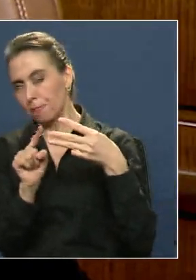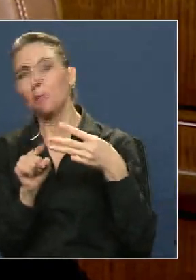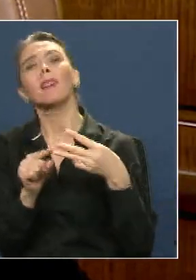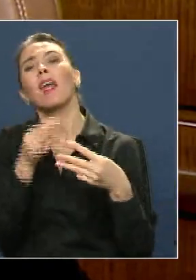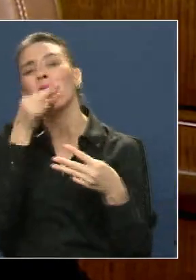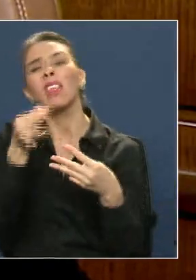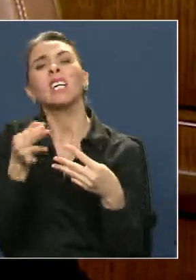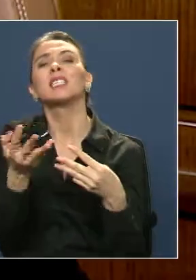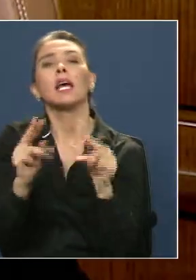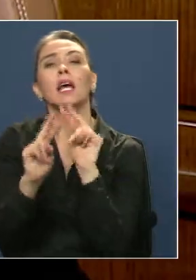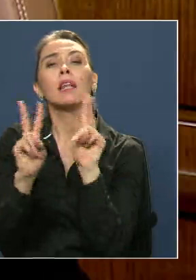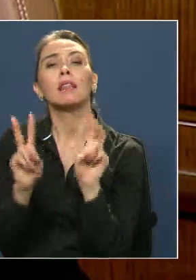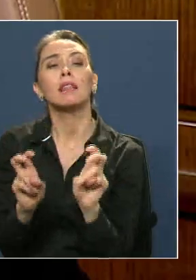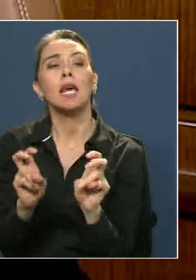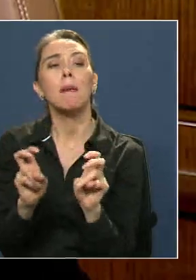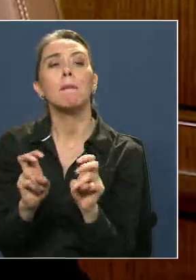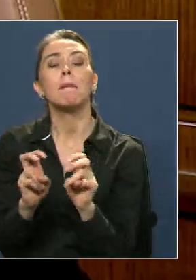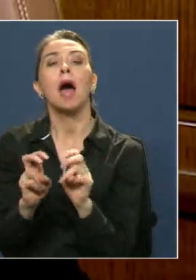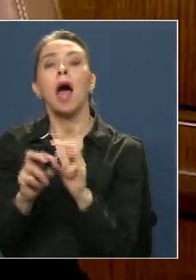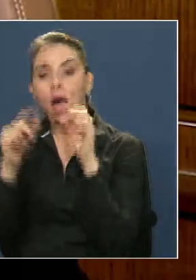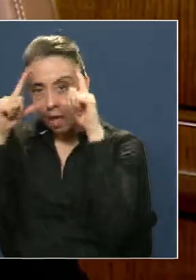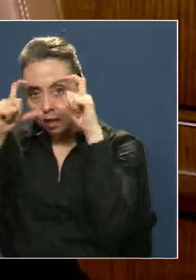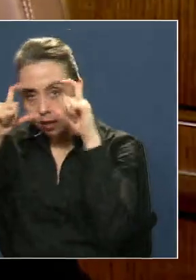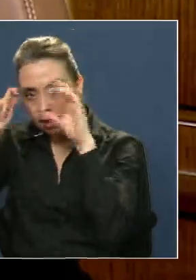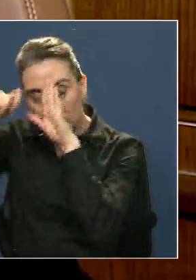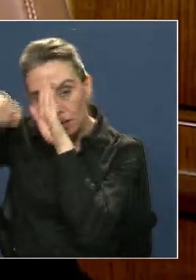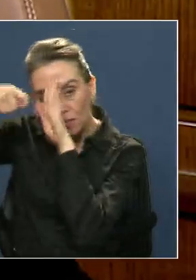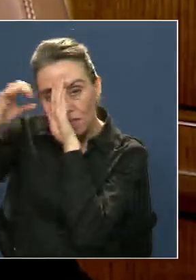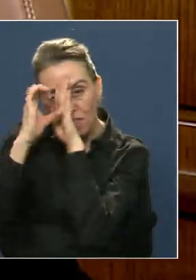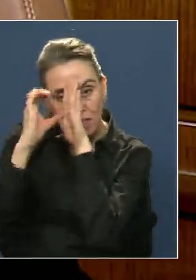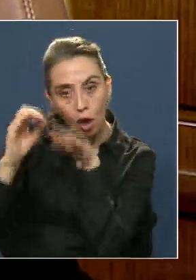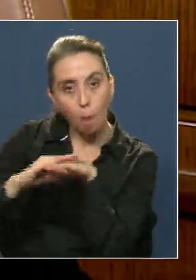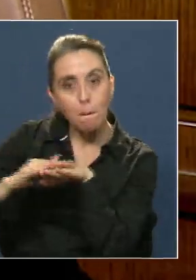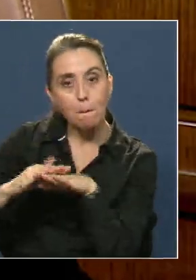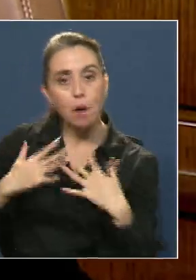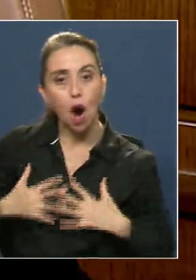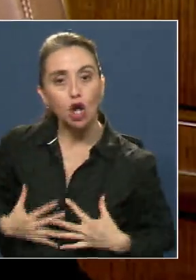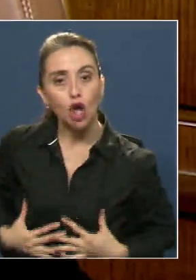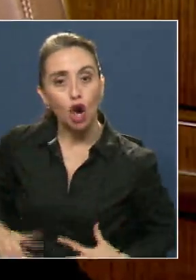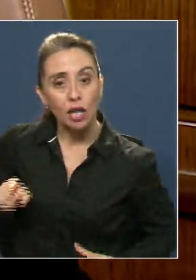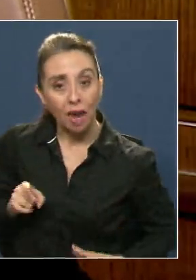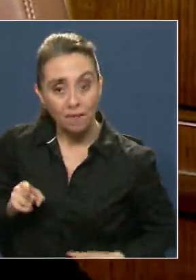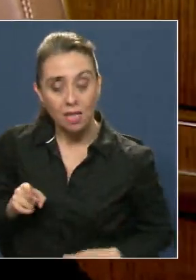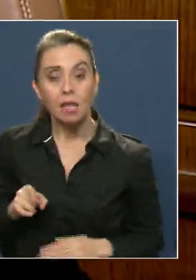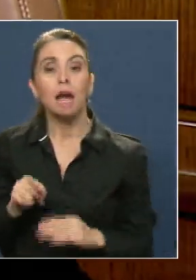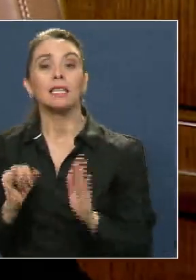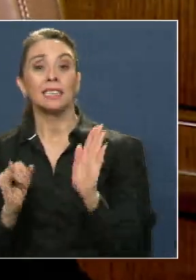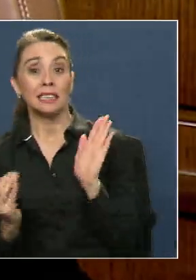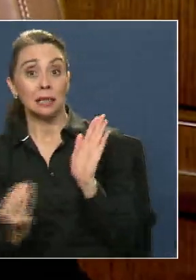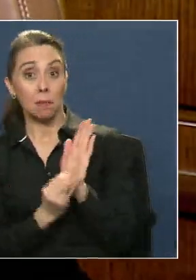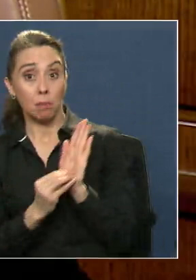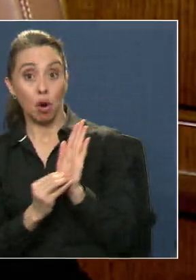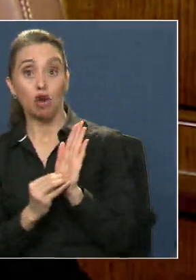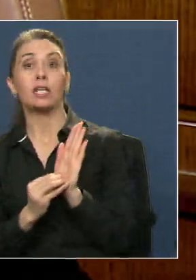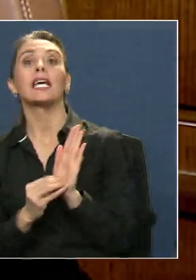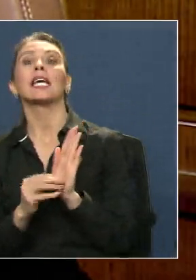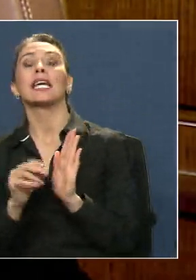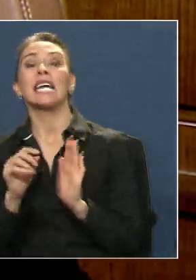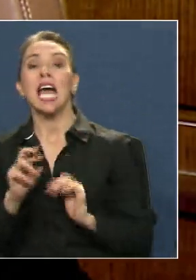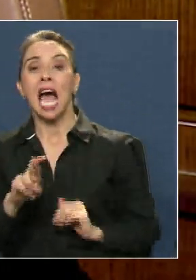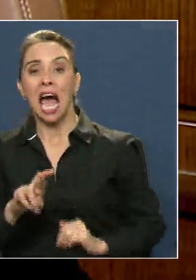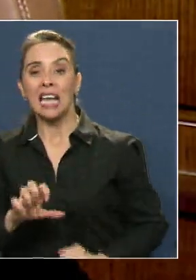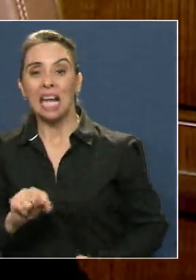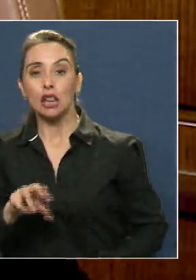refería justamente al tema de la pornografía. La verdad es cosa que al establecer la retroactividad respecto a esta